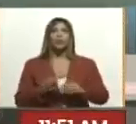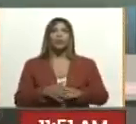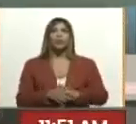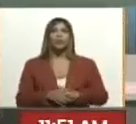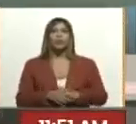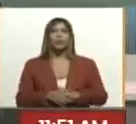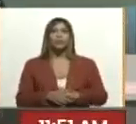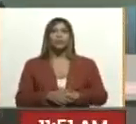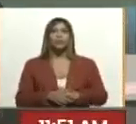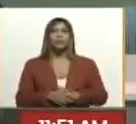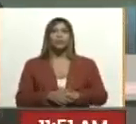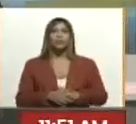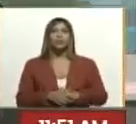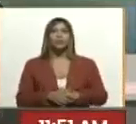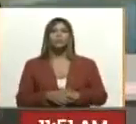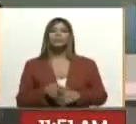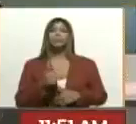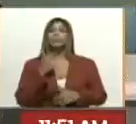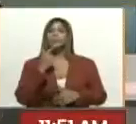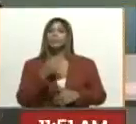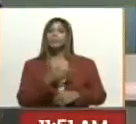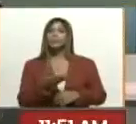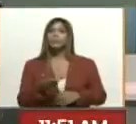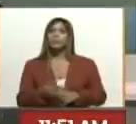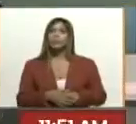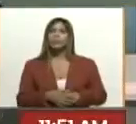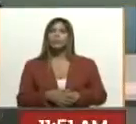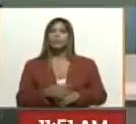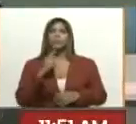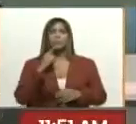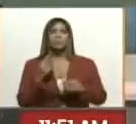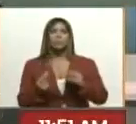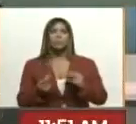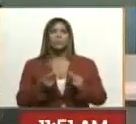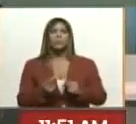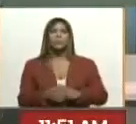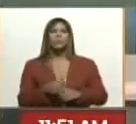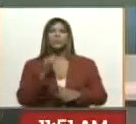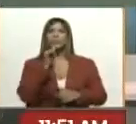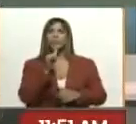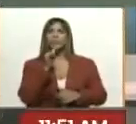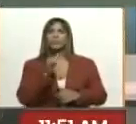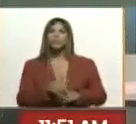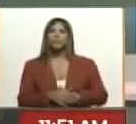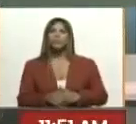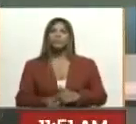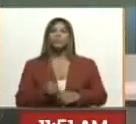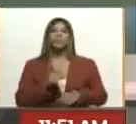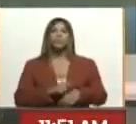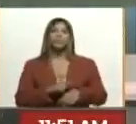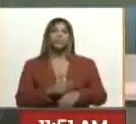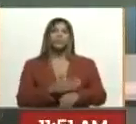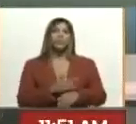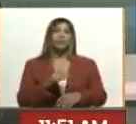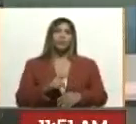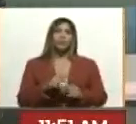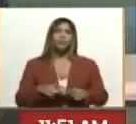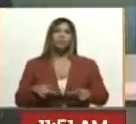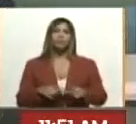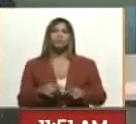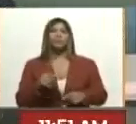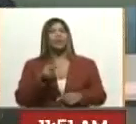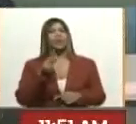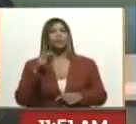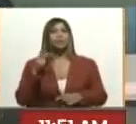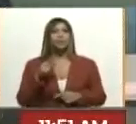Teresa Carreño. Decir a ustedes que, bueno, estamos bien pendientes de esta información. Más temprano y desde este mismo lugar, el canciller de